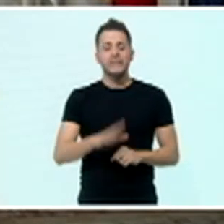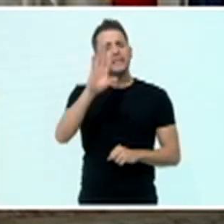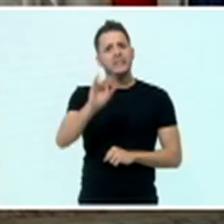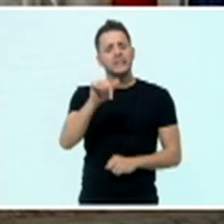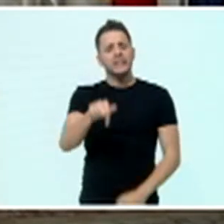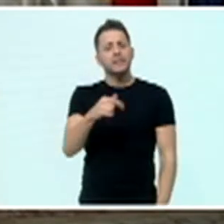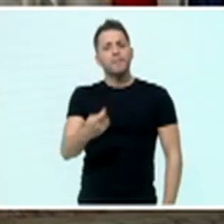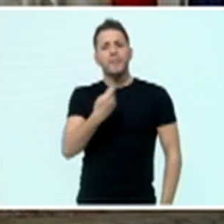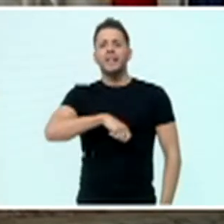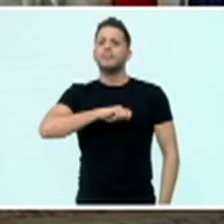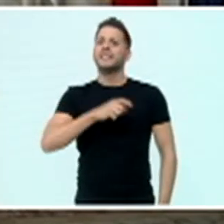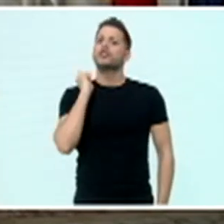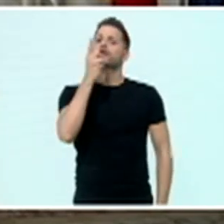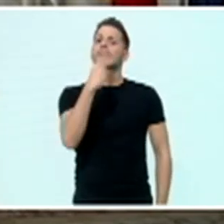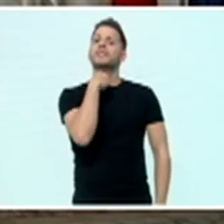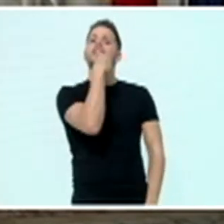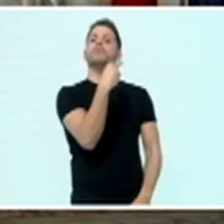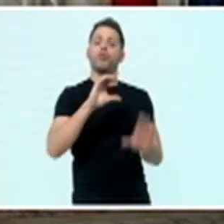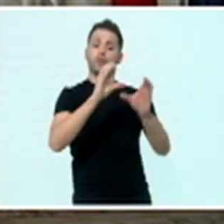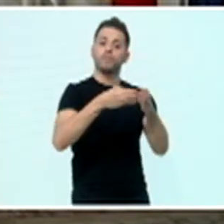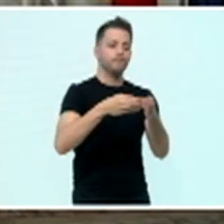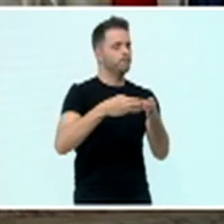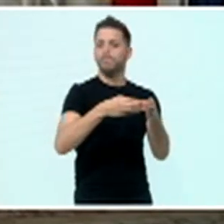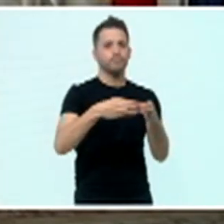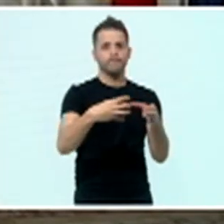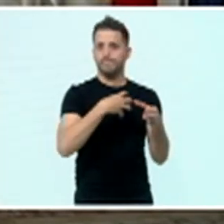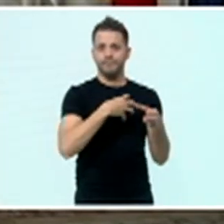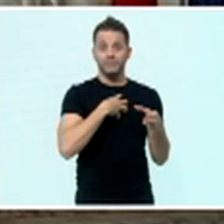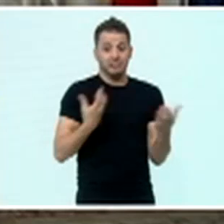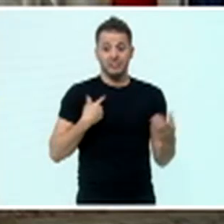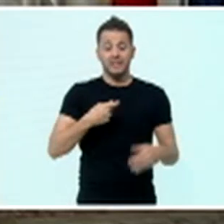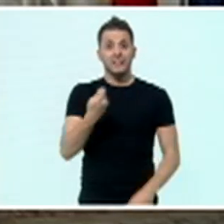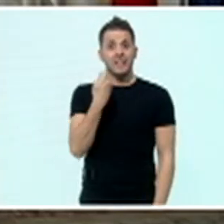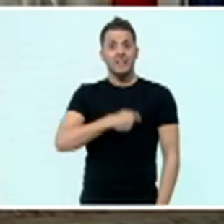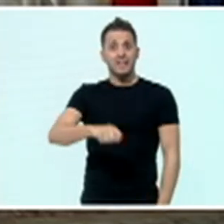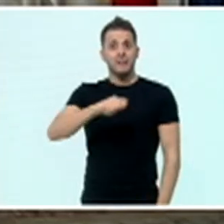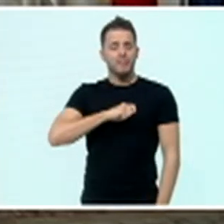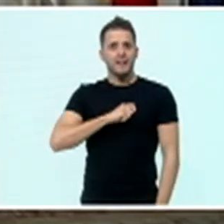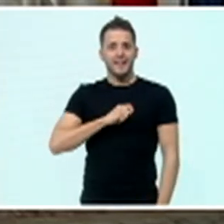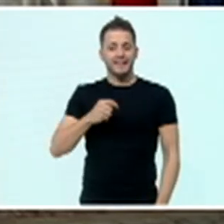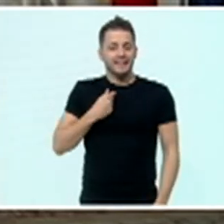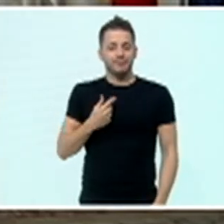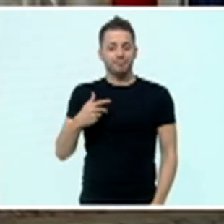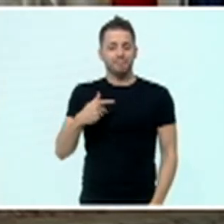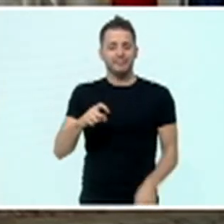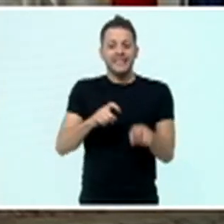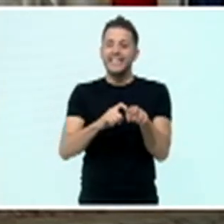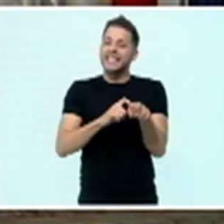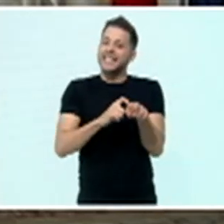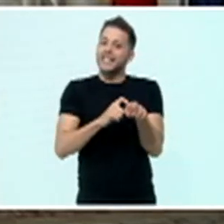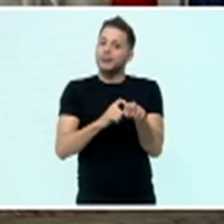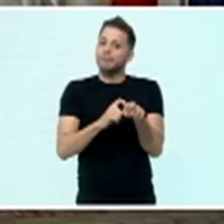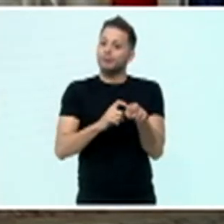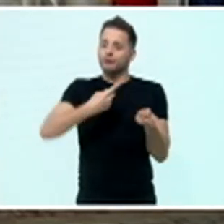país solo hablen unos y que en este país una tierra como la nuestra, que representa fielmente el espíritu de la Constitución